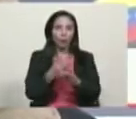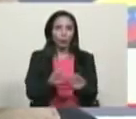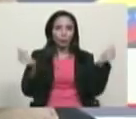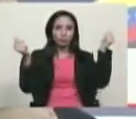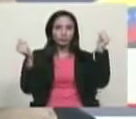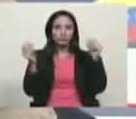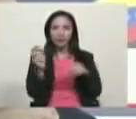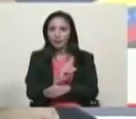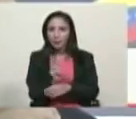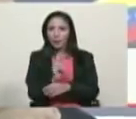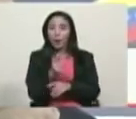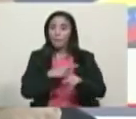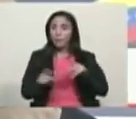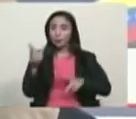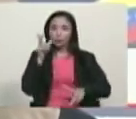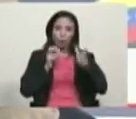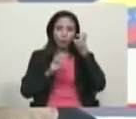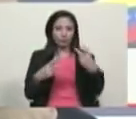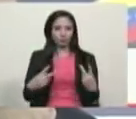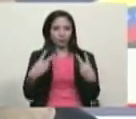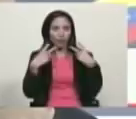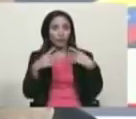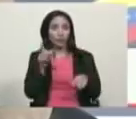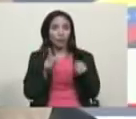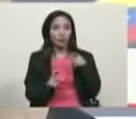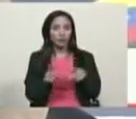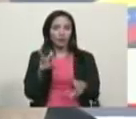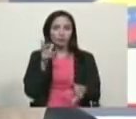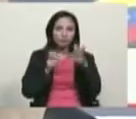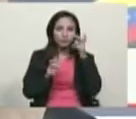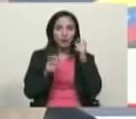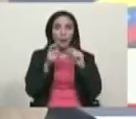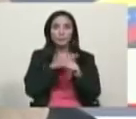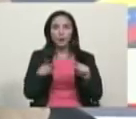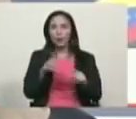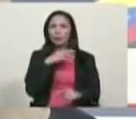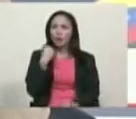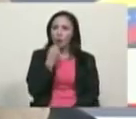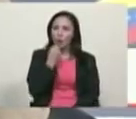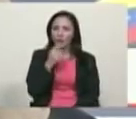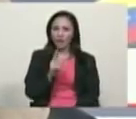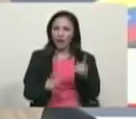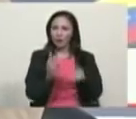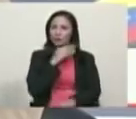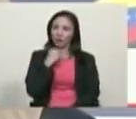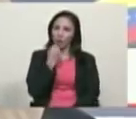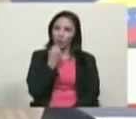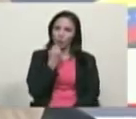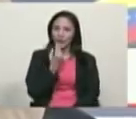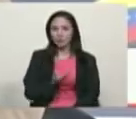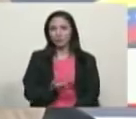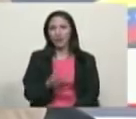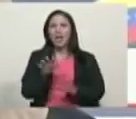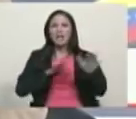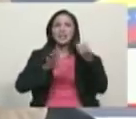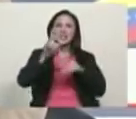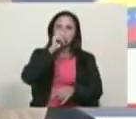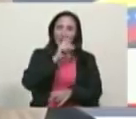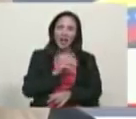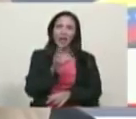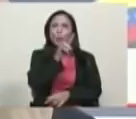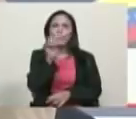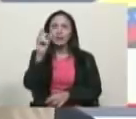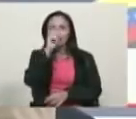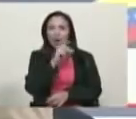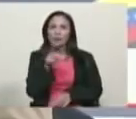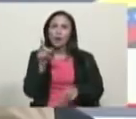hay muchos de los que nos escuchan y nos ven que no llegan a los 20 años, que no llegan a los 15 años.